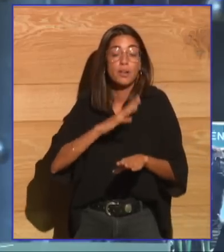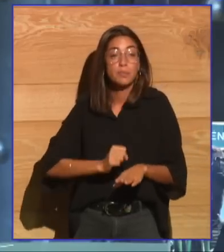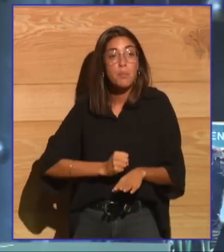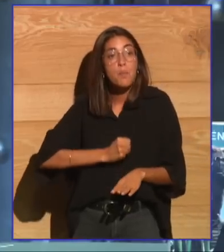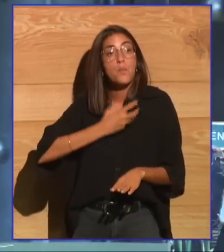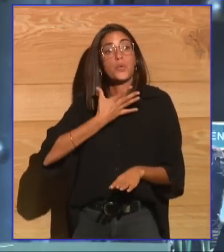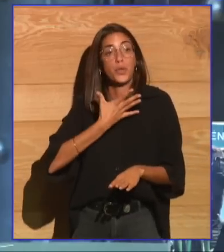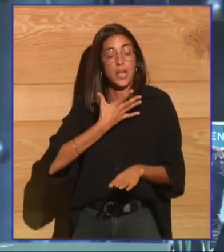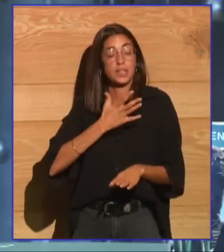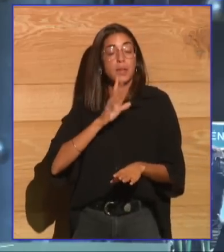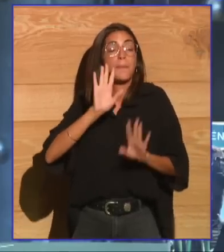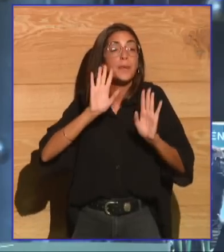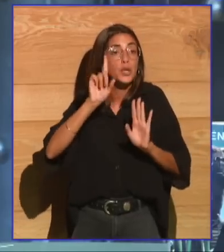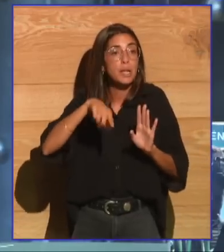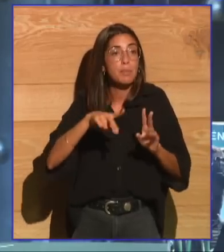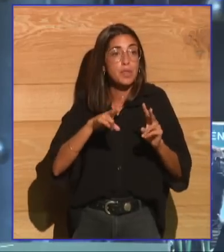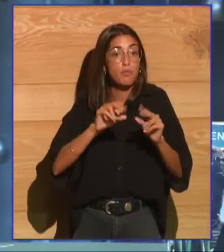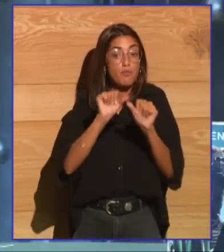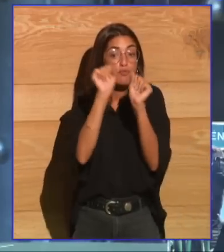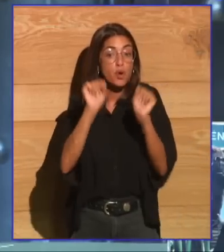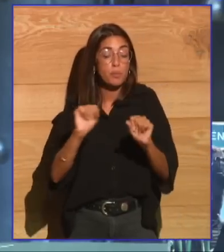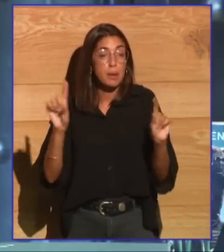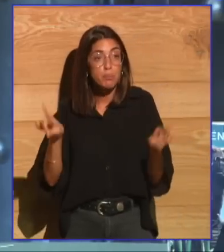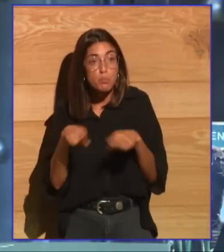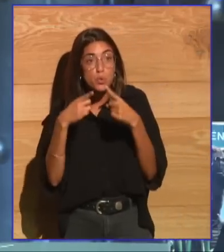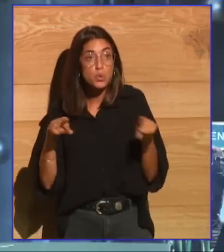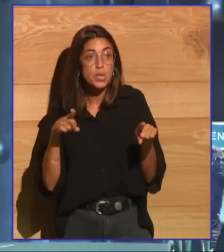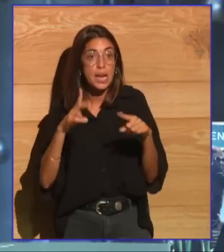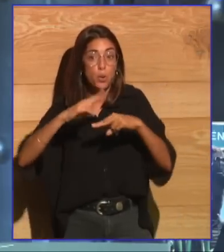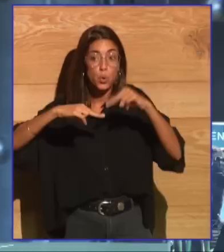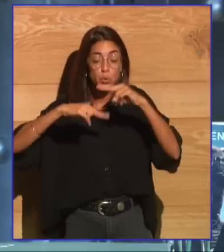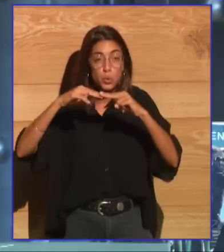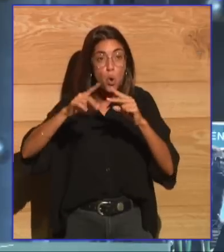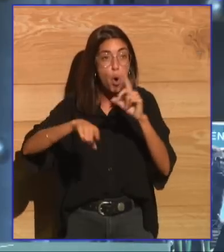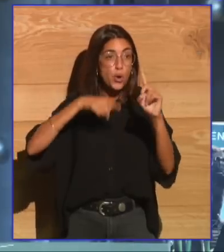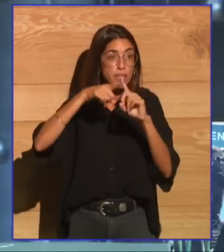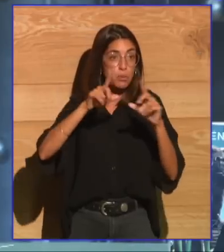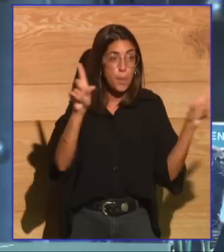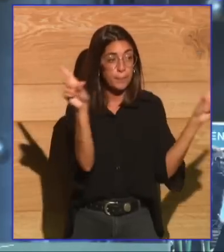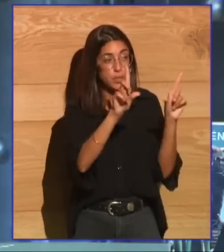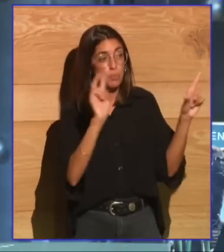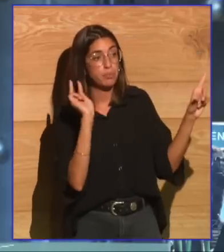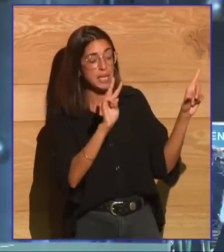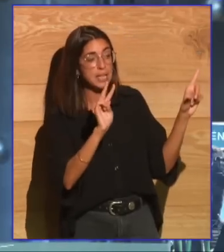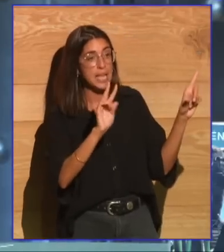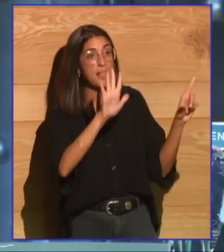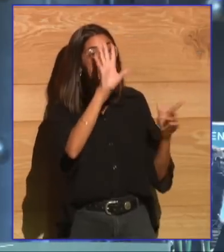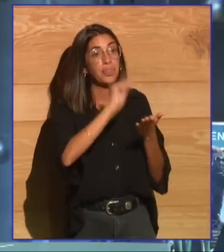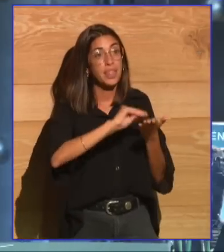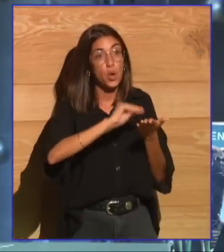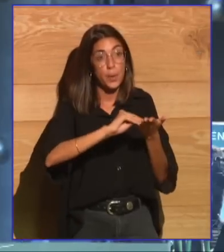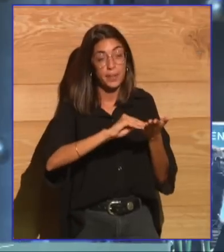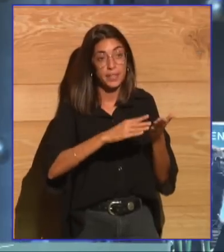musicalmente está construido como para ver en el televisor cinco veces seguidas es un hombre